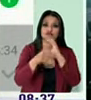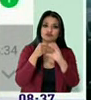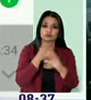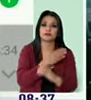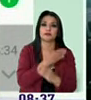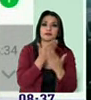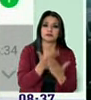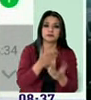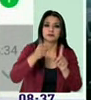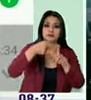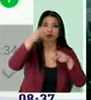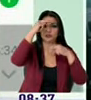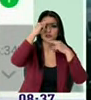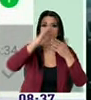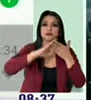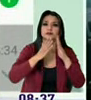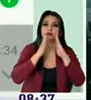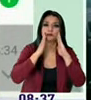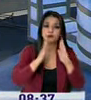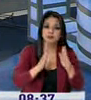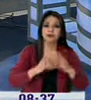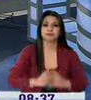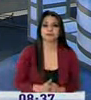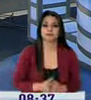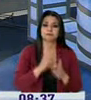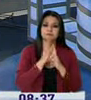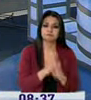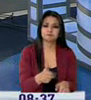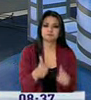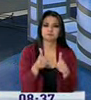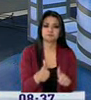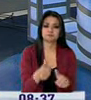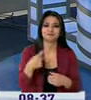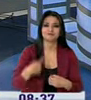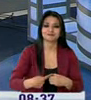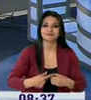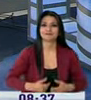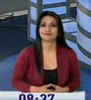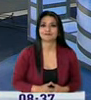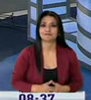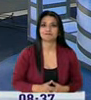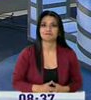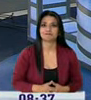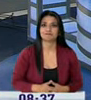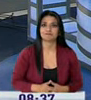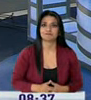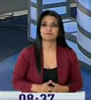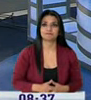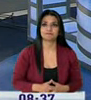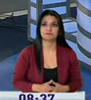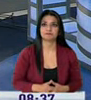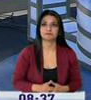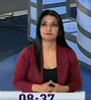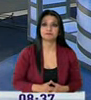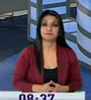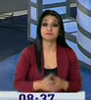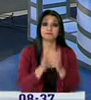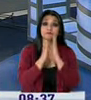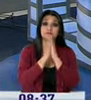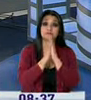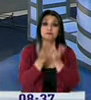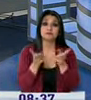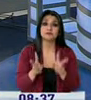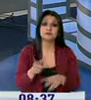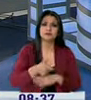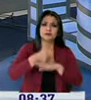en este, el noticiero doliente, incluyente y de resultados que tiene la ciudad de Quito. Y hay que ayudarles. Así es. Creo que hay que hacer un llamado también